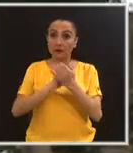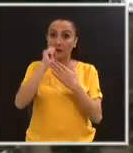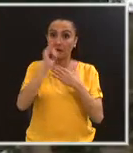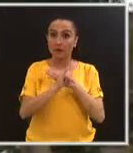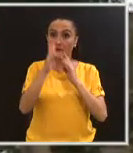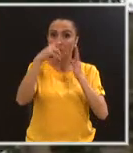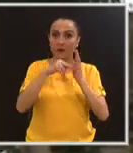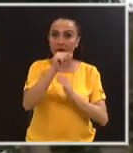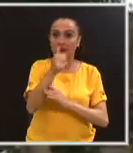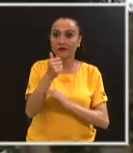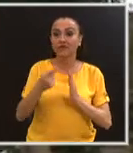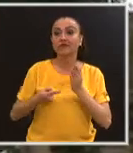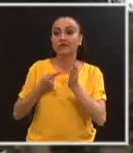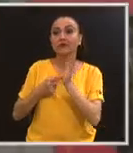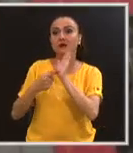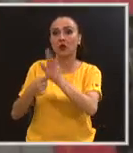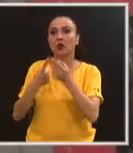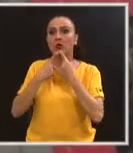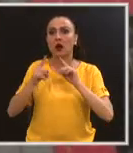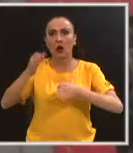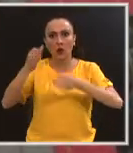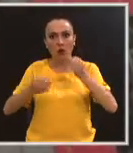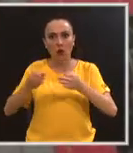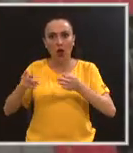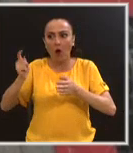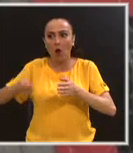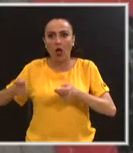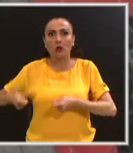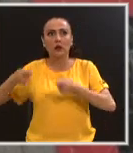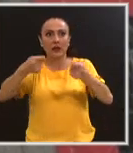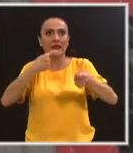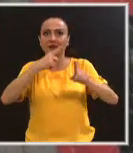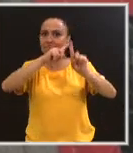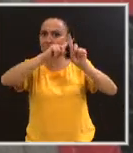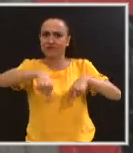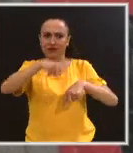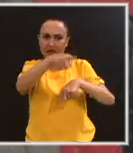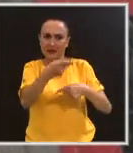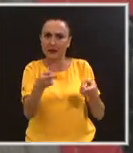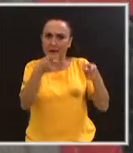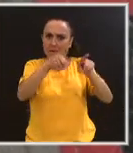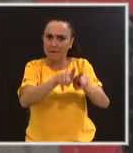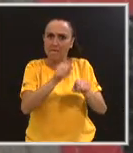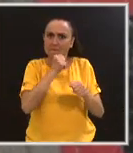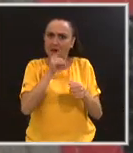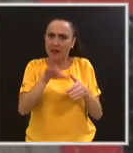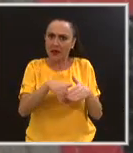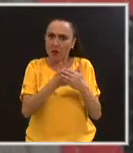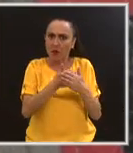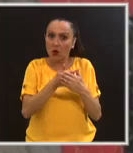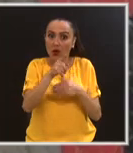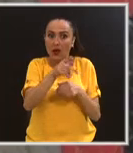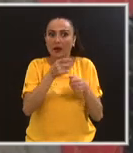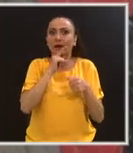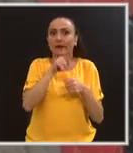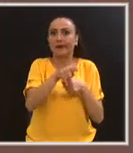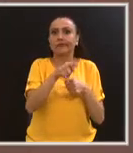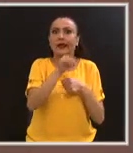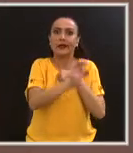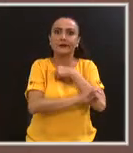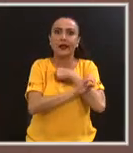2010 presentó una declaración jurada y pedía que se anulara esa Unión matrimonial que permitió al extranjero